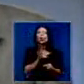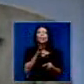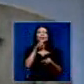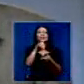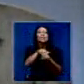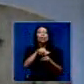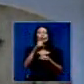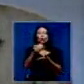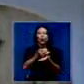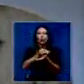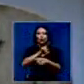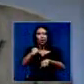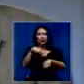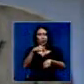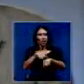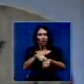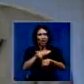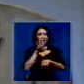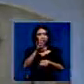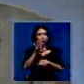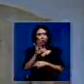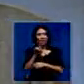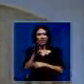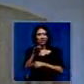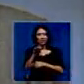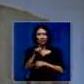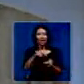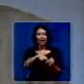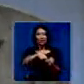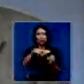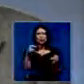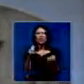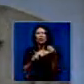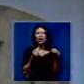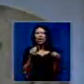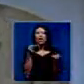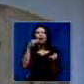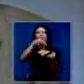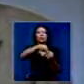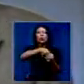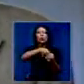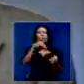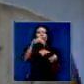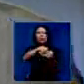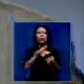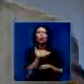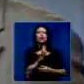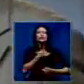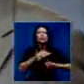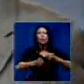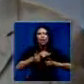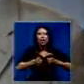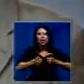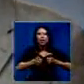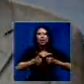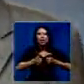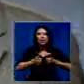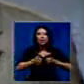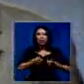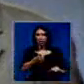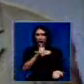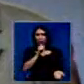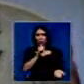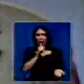nacional, un recurso estratégico en su tratado, excluyeron el petróleo. ¿Cuál es el petróleo nuestro, Luis Guillermo? El